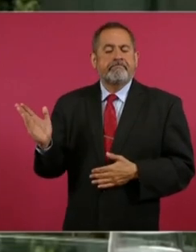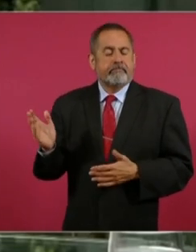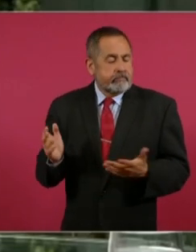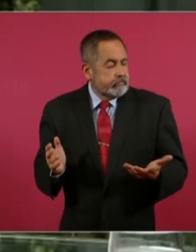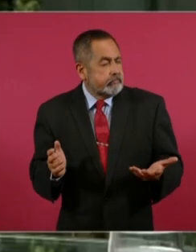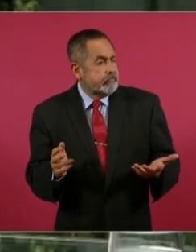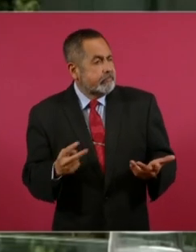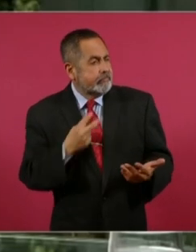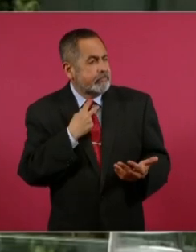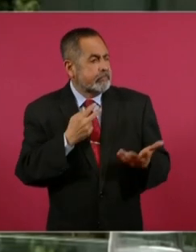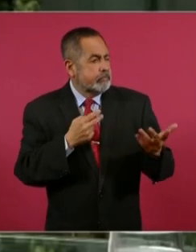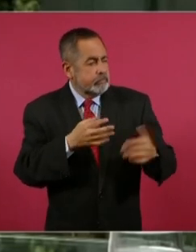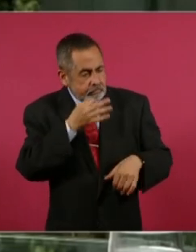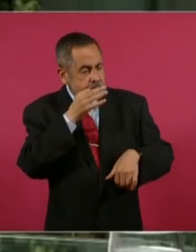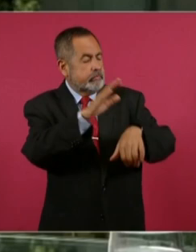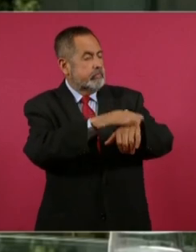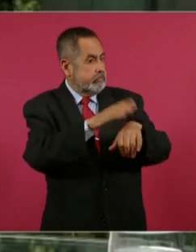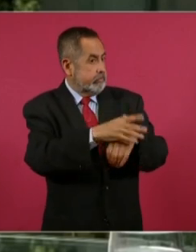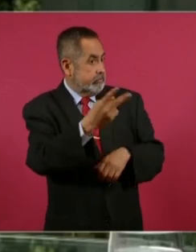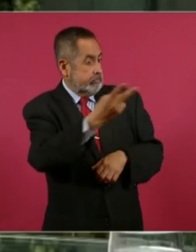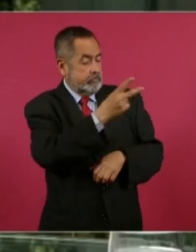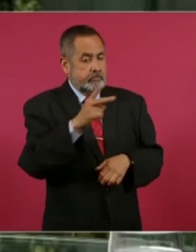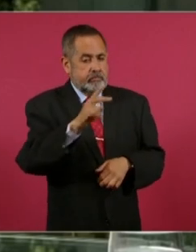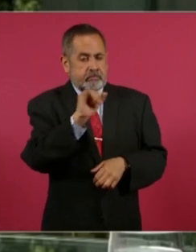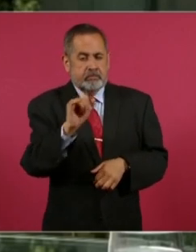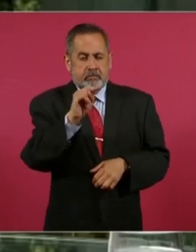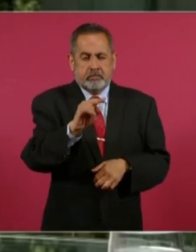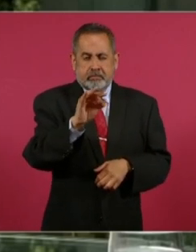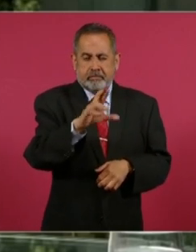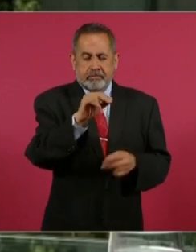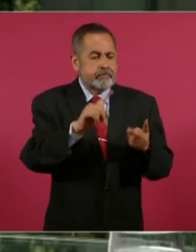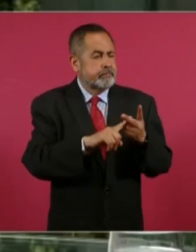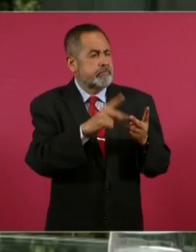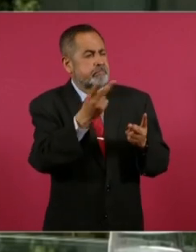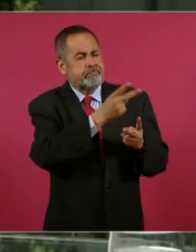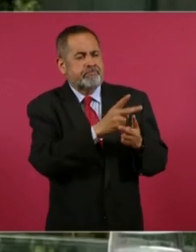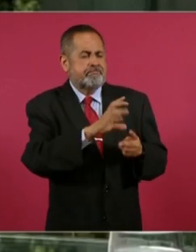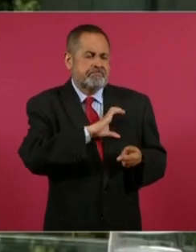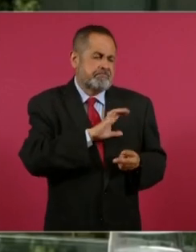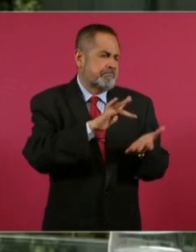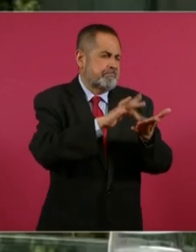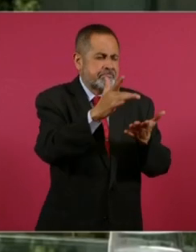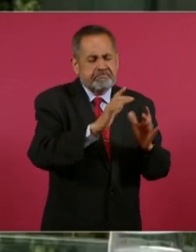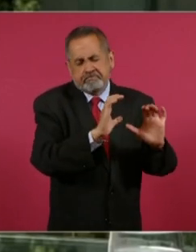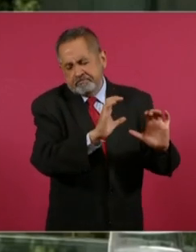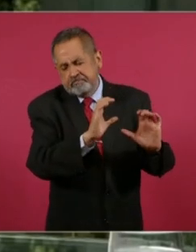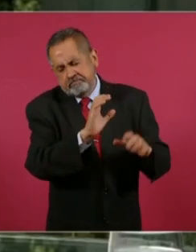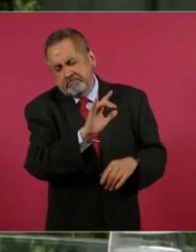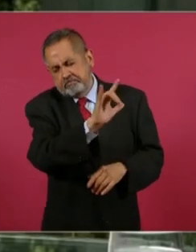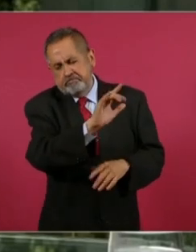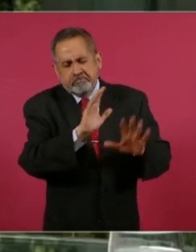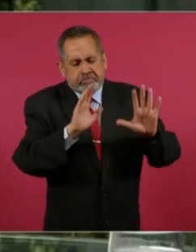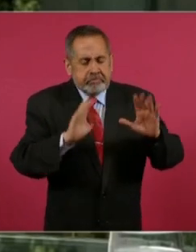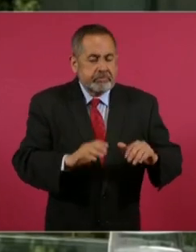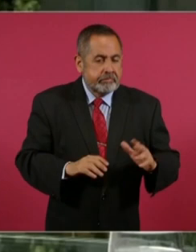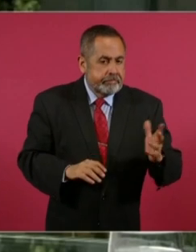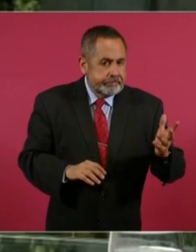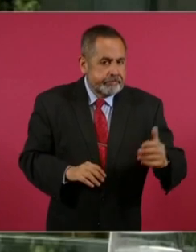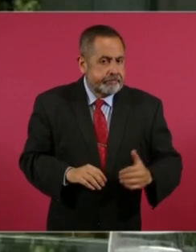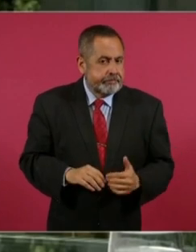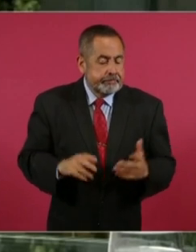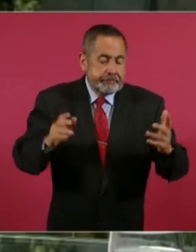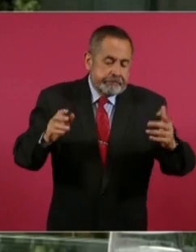Y le dije, bueno, pues dile a los dos Juan Franciscos que los amo, que muchas gracias. Y que, bueno, lo obvio es lo